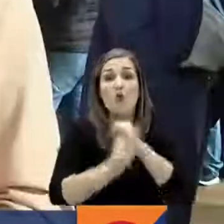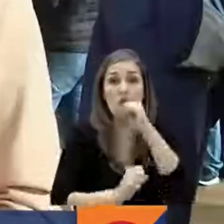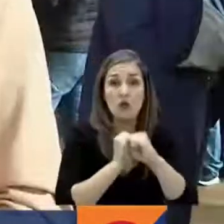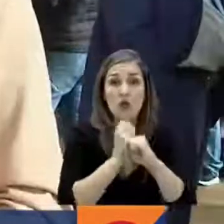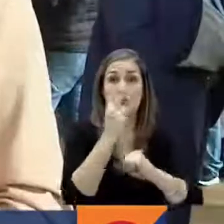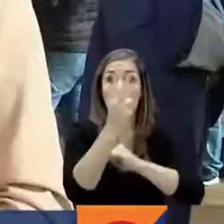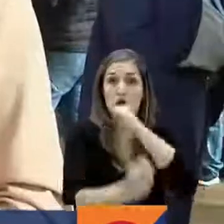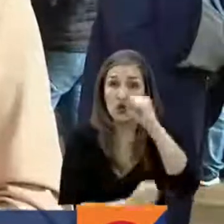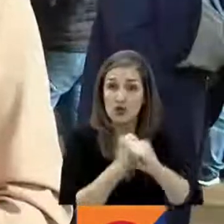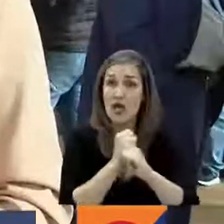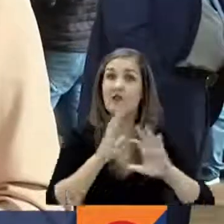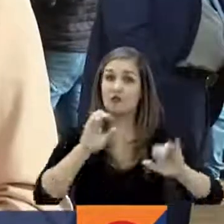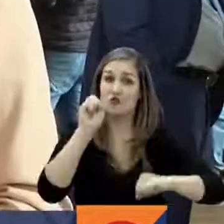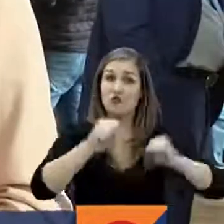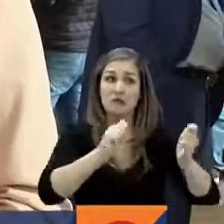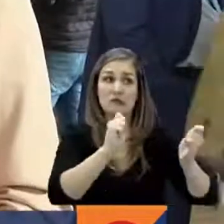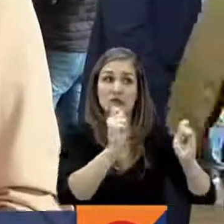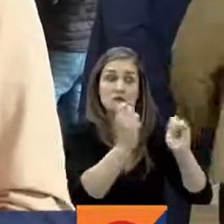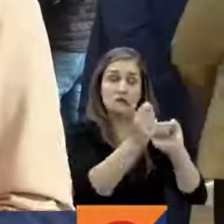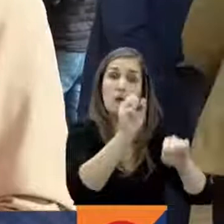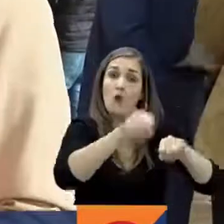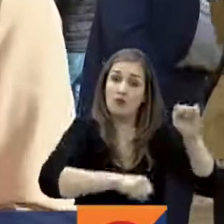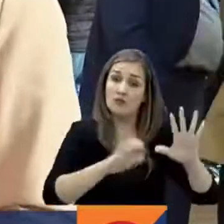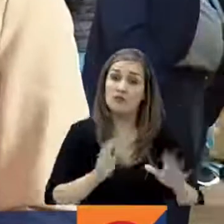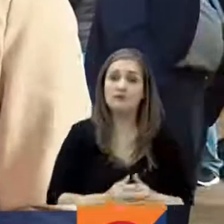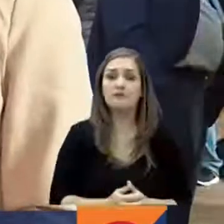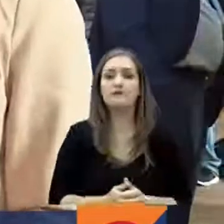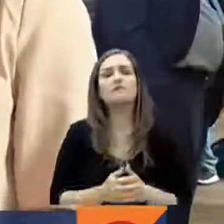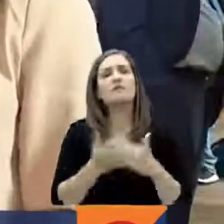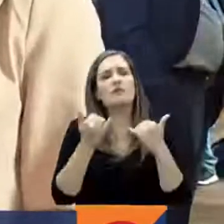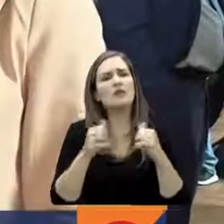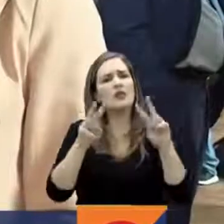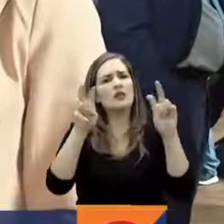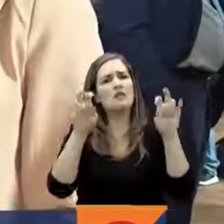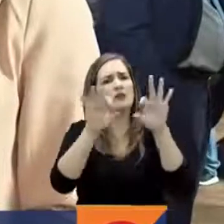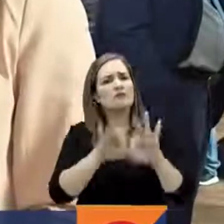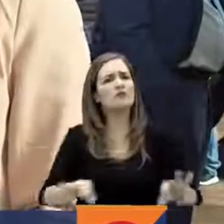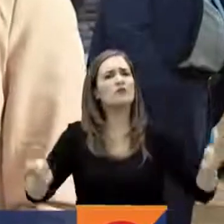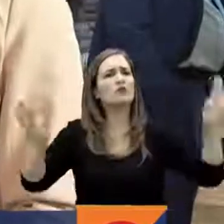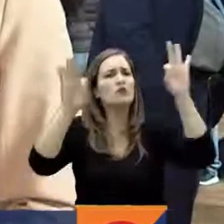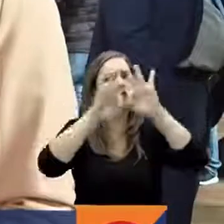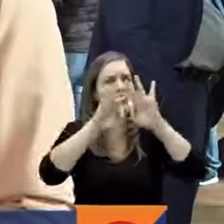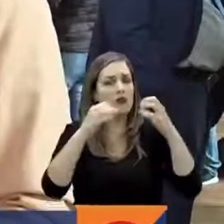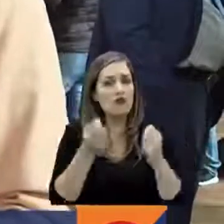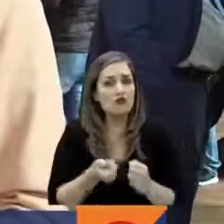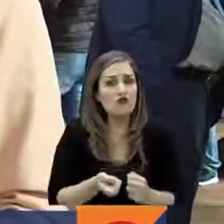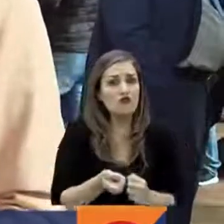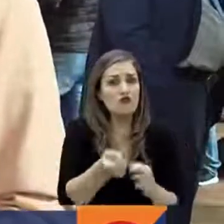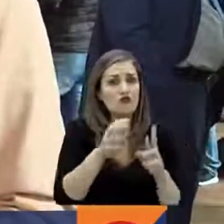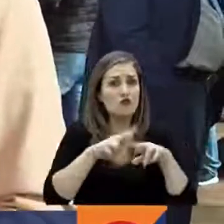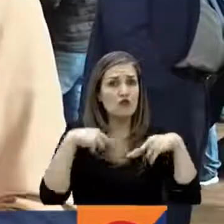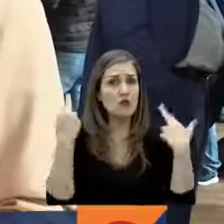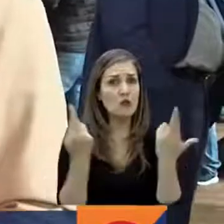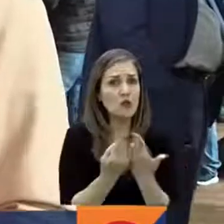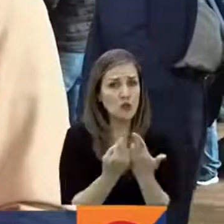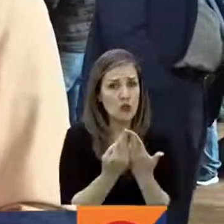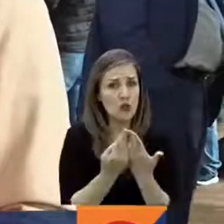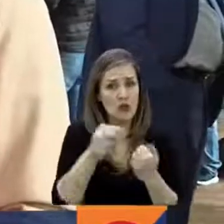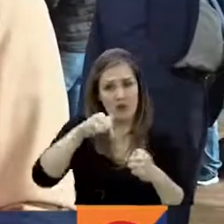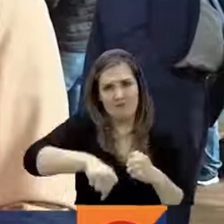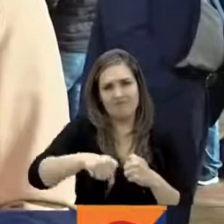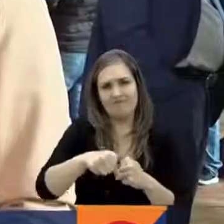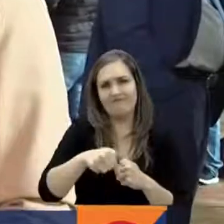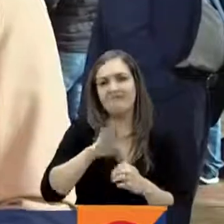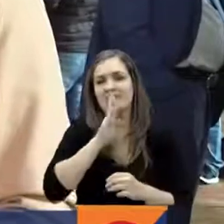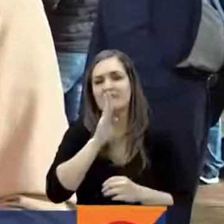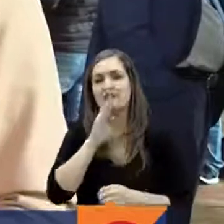varias. Entre otras cosas, Luisa, uno de los puntos importantes de los que se va a tratar en pocos minutos aquí en la reunión convocada por el